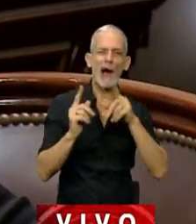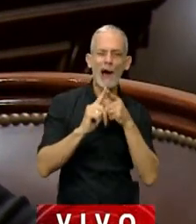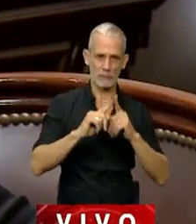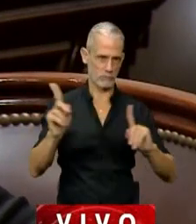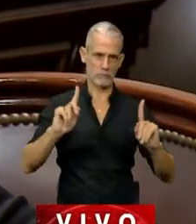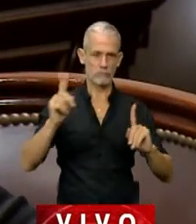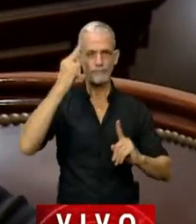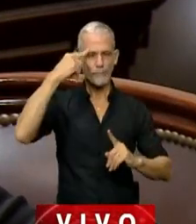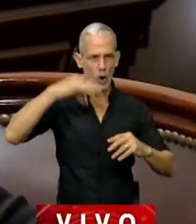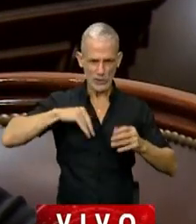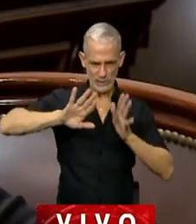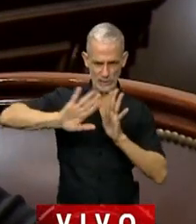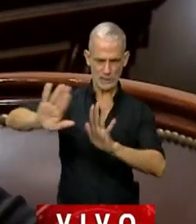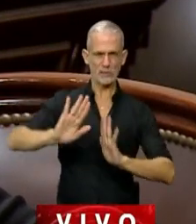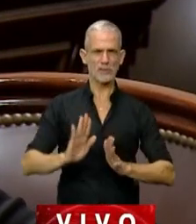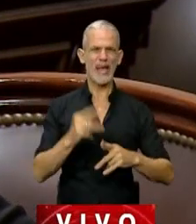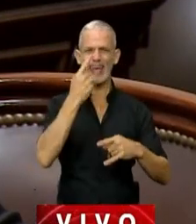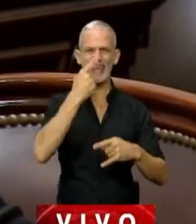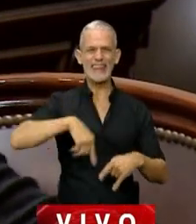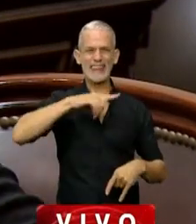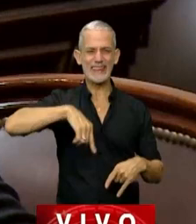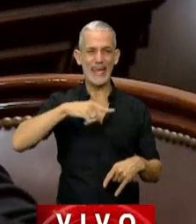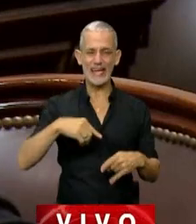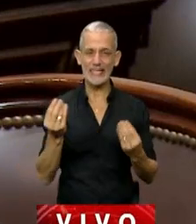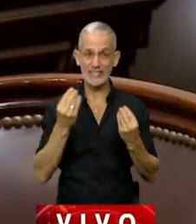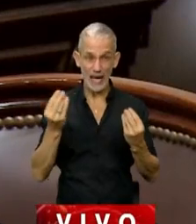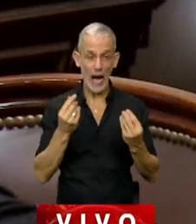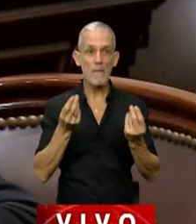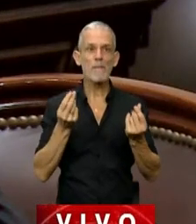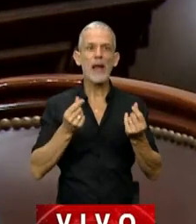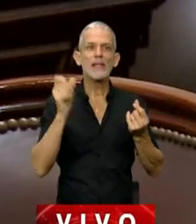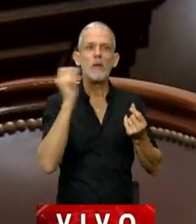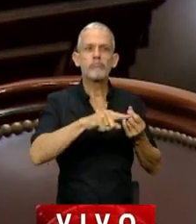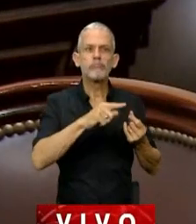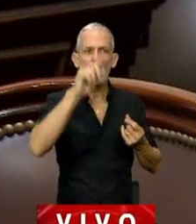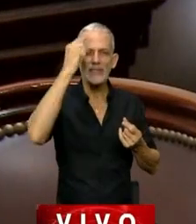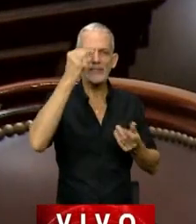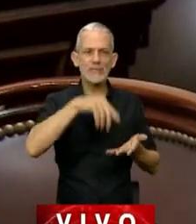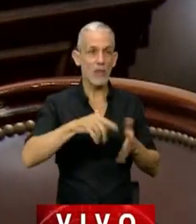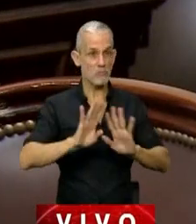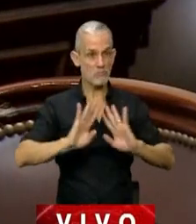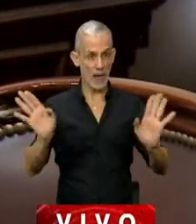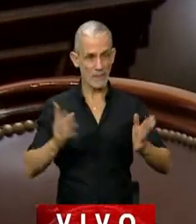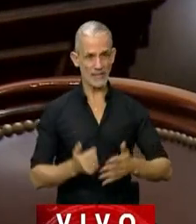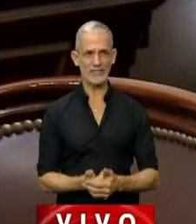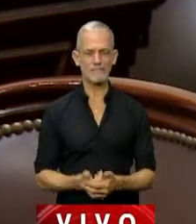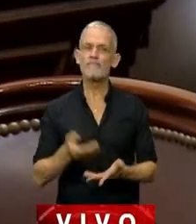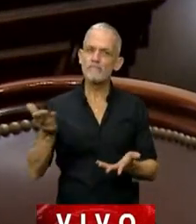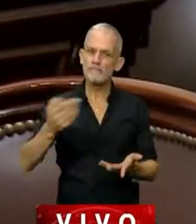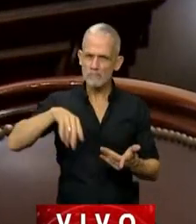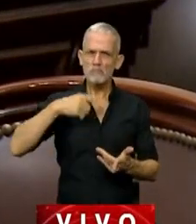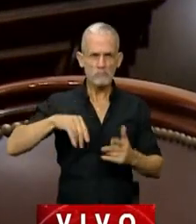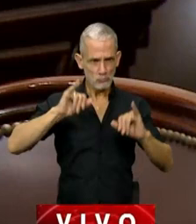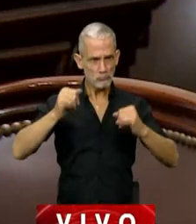por una conciencia de resguardar los intereses y los dineros públicos del Estado. Nada más que por eso. Pero